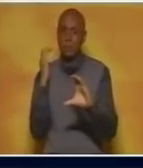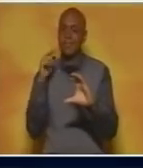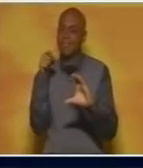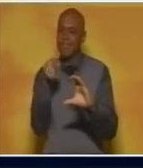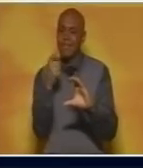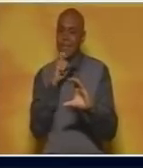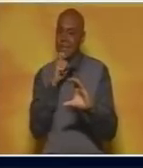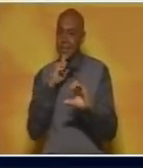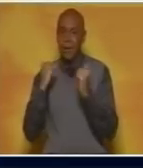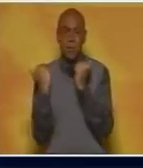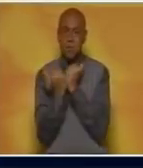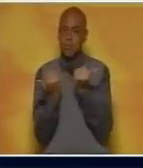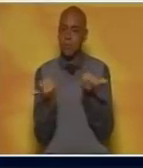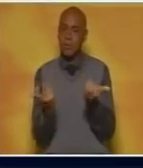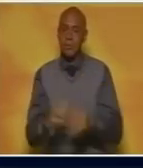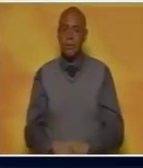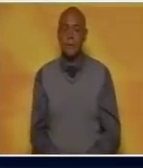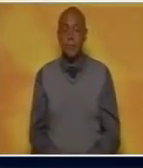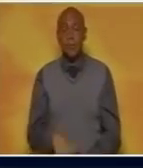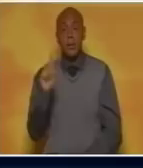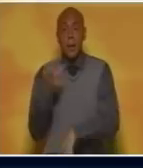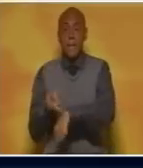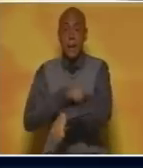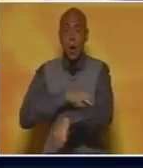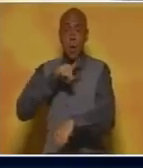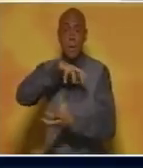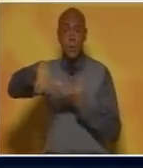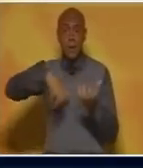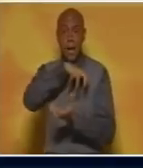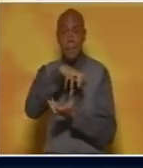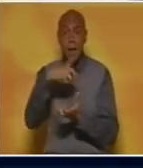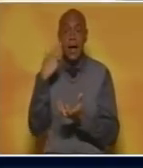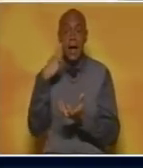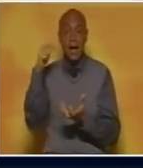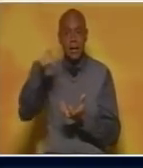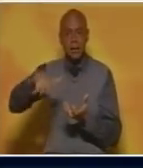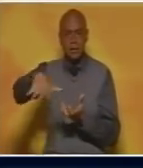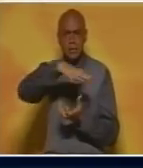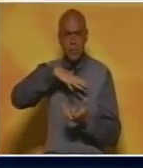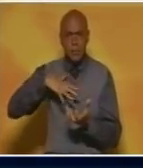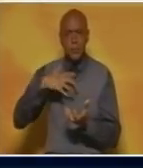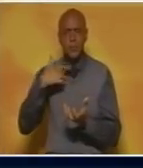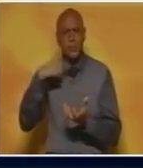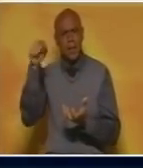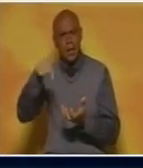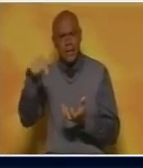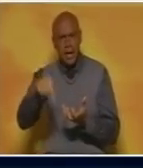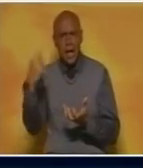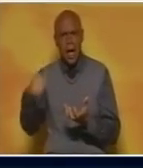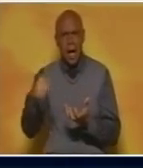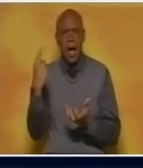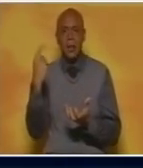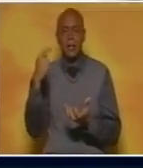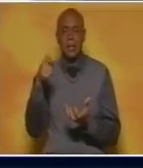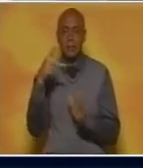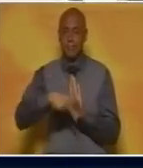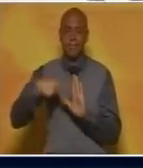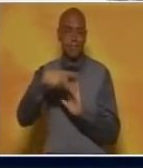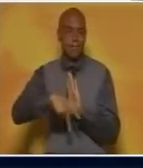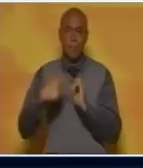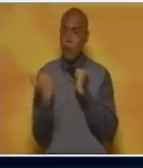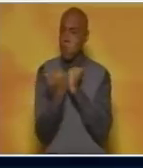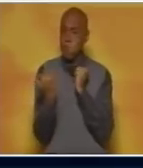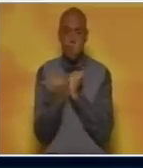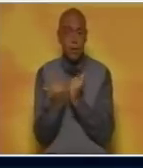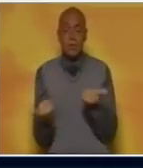dan abasto. A raíz del grave problema que tiene el principal medio de transporte masivo, como lo es el metro de Caracas.